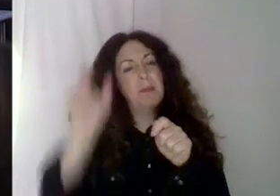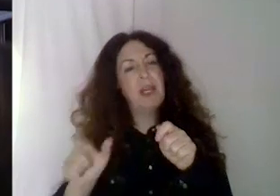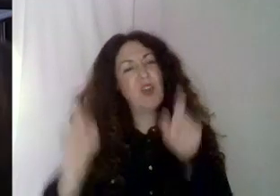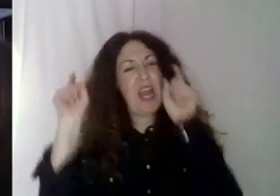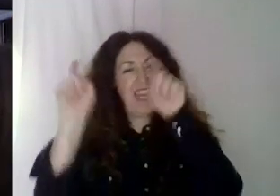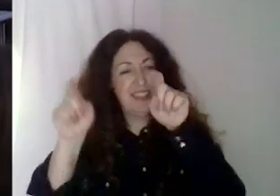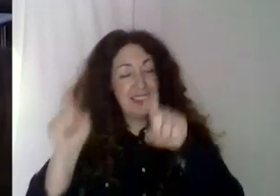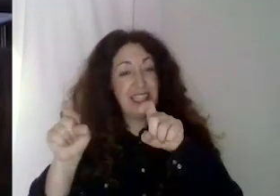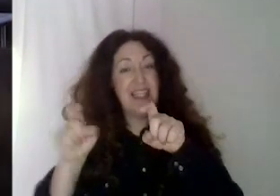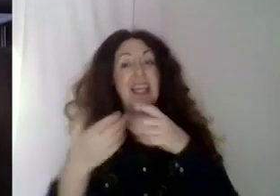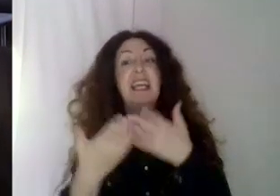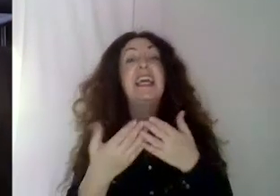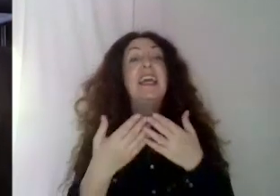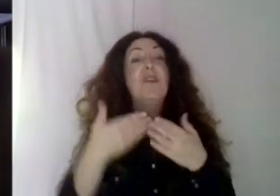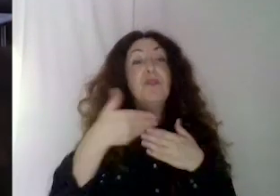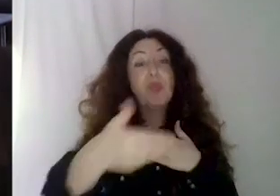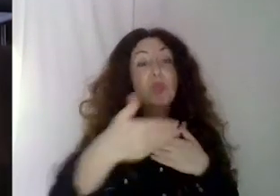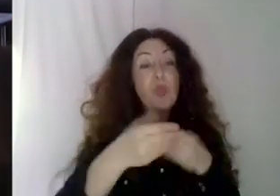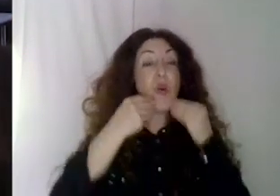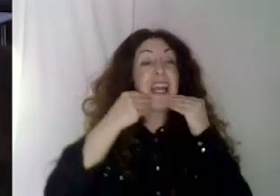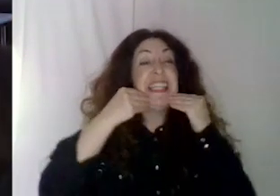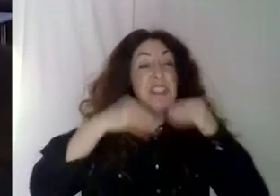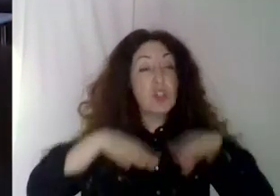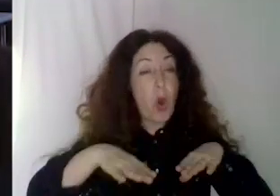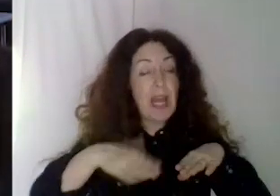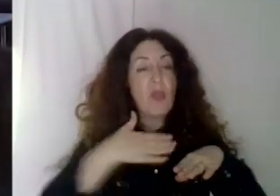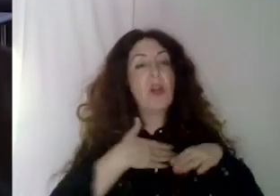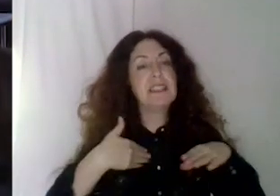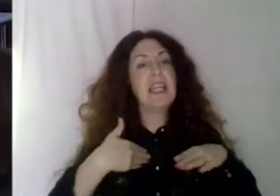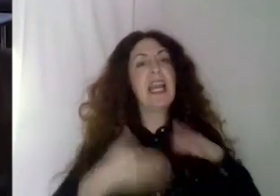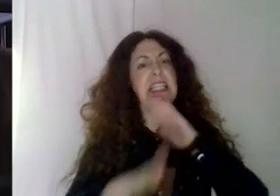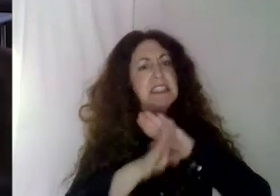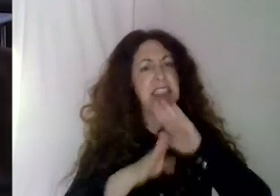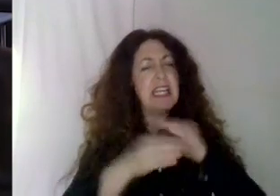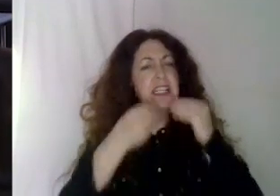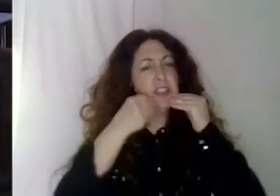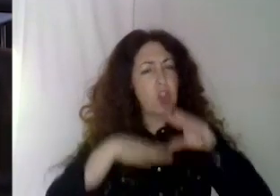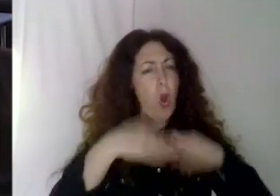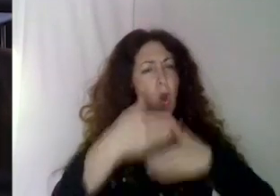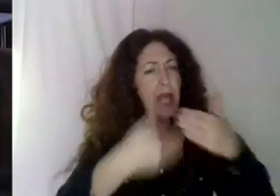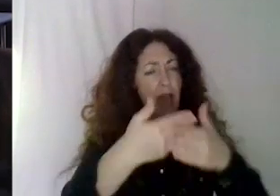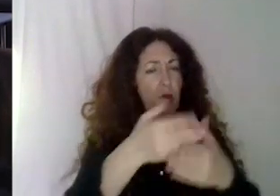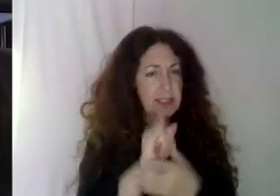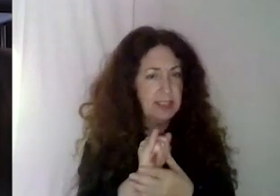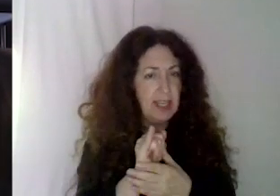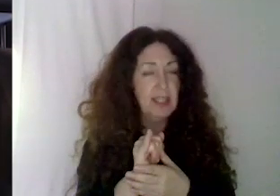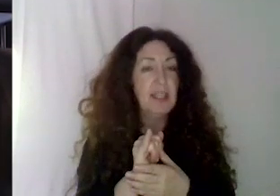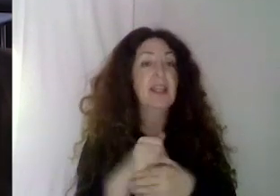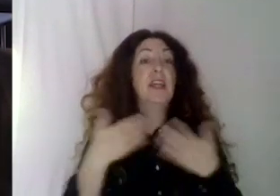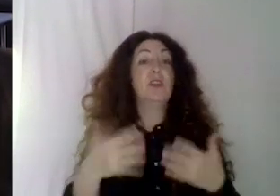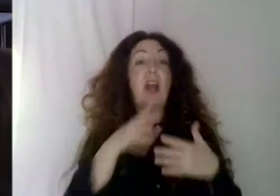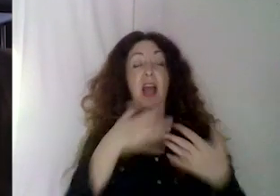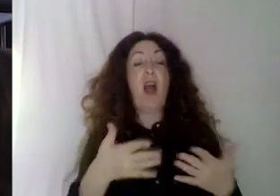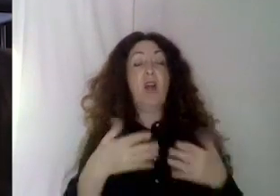es un constructo absoluto, es un relato construido por personajes que la saben. Quiero decir que la revancha